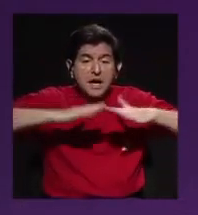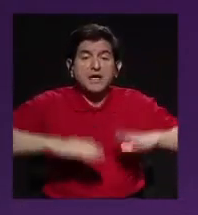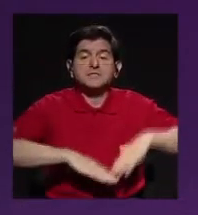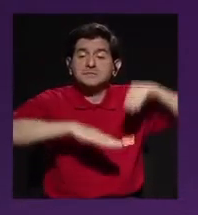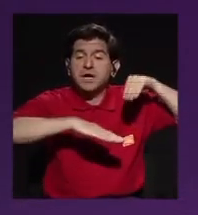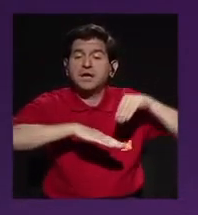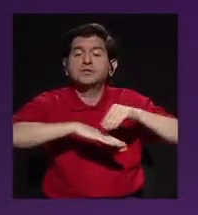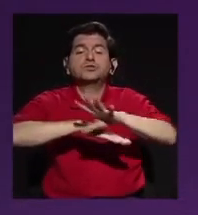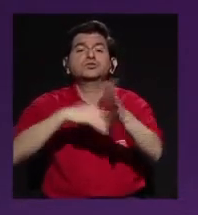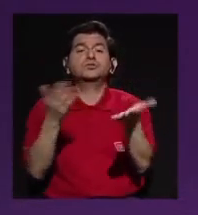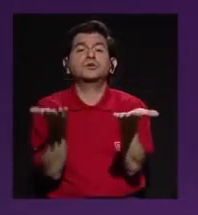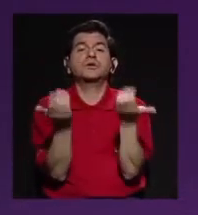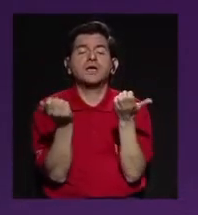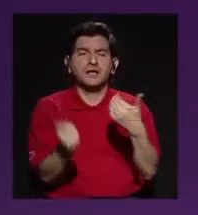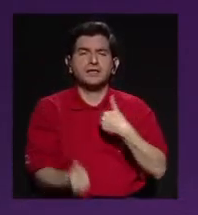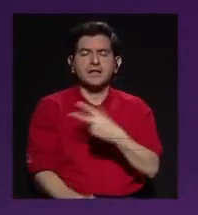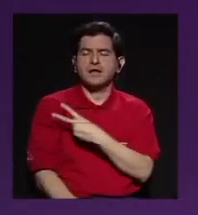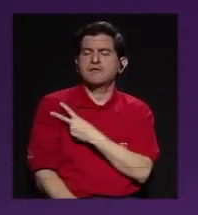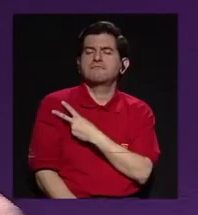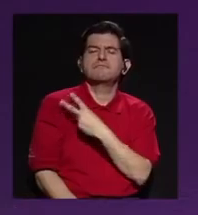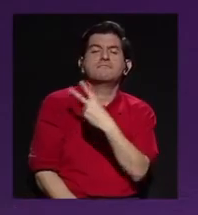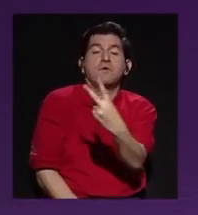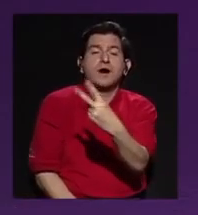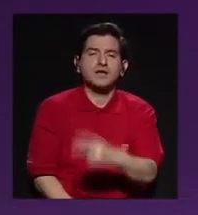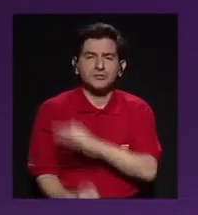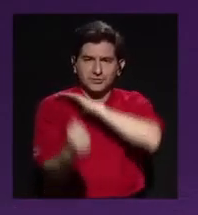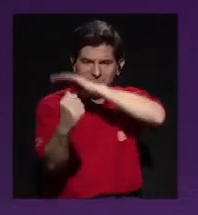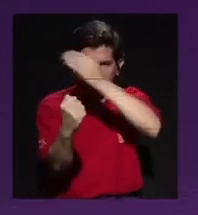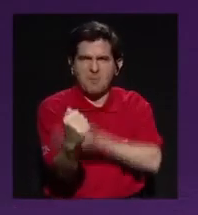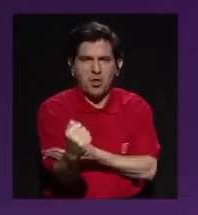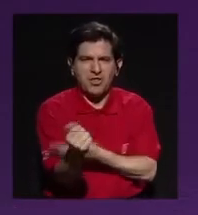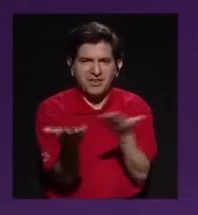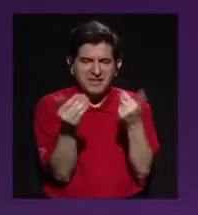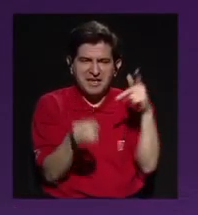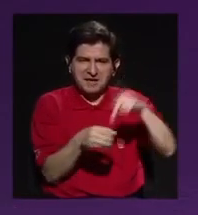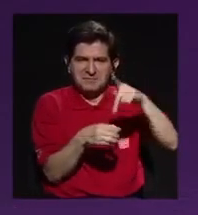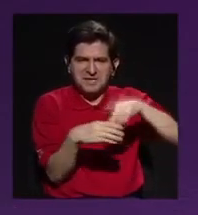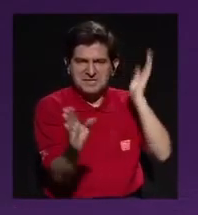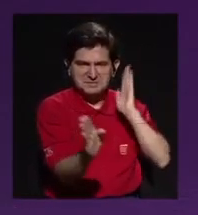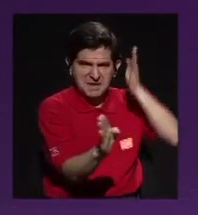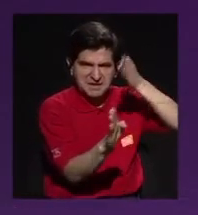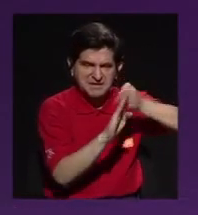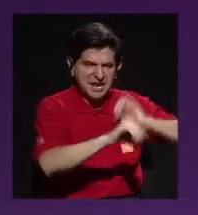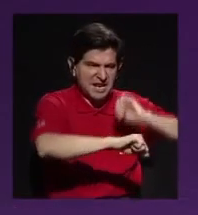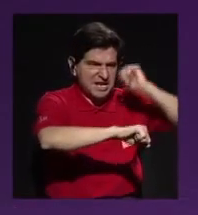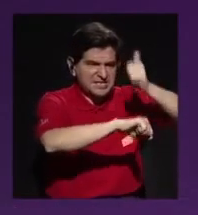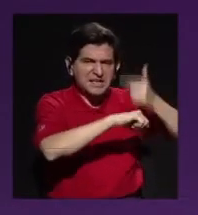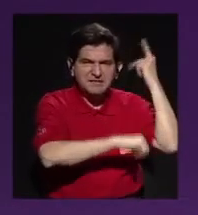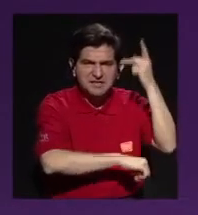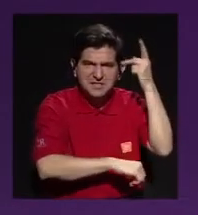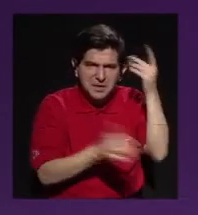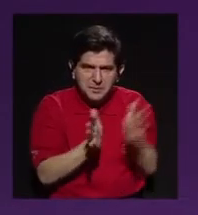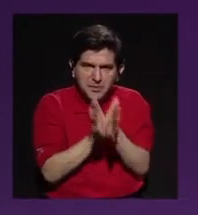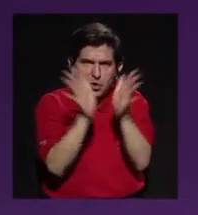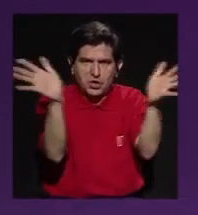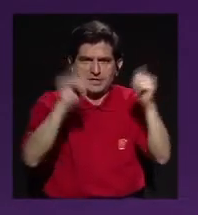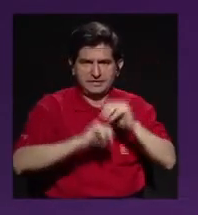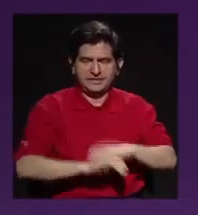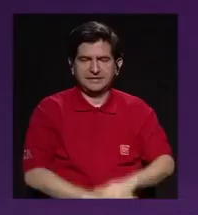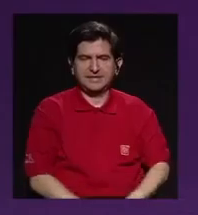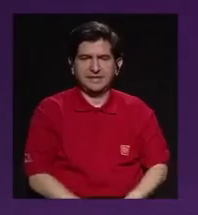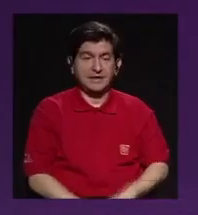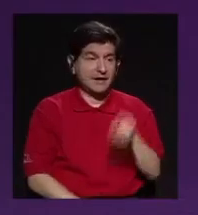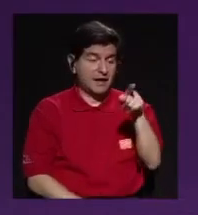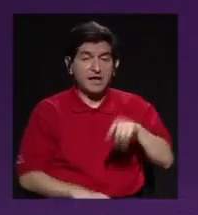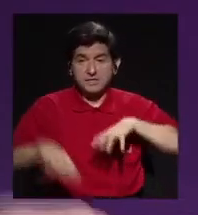incidir, tienen una vocación clara de poder, quieren participar directamente en la definición de políticas públicas. Esto